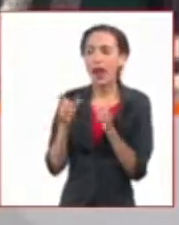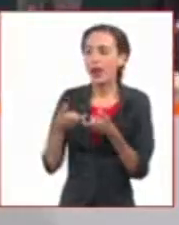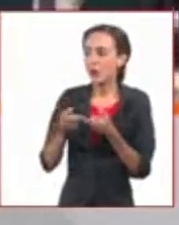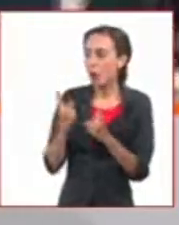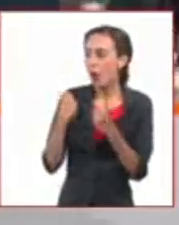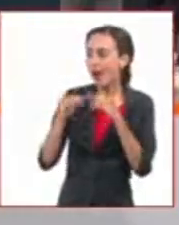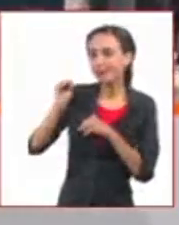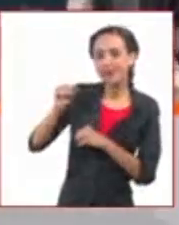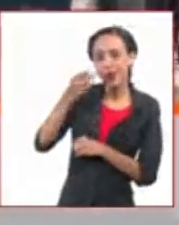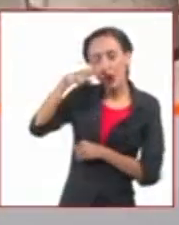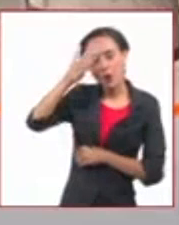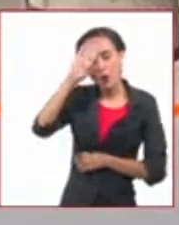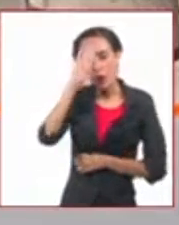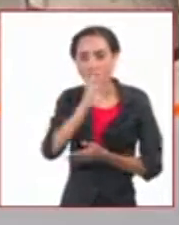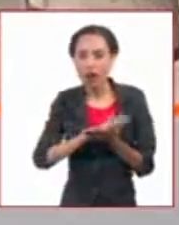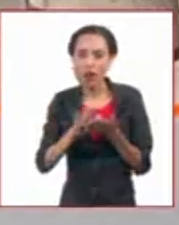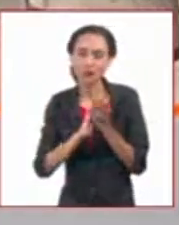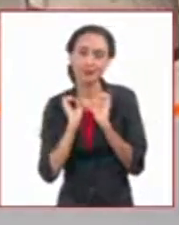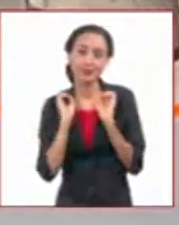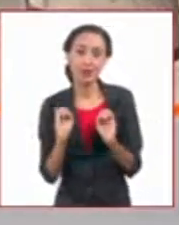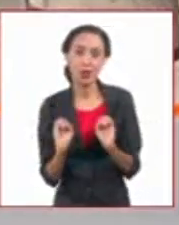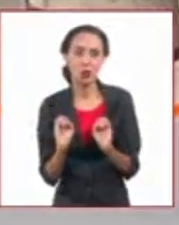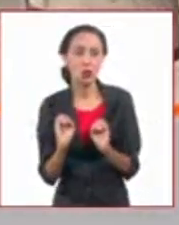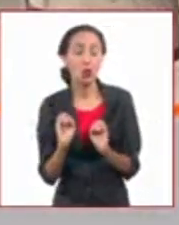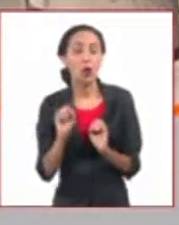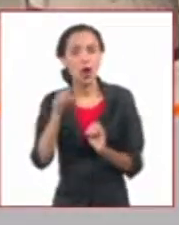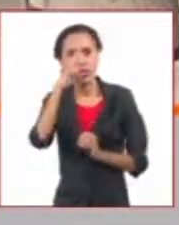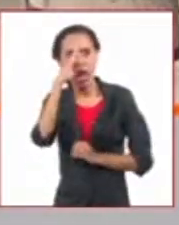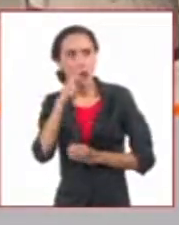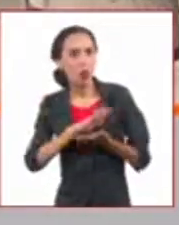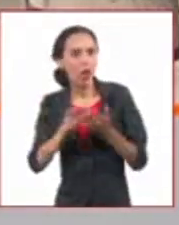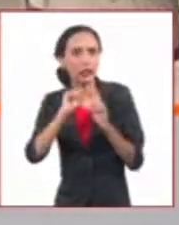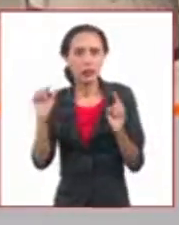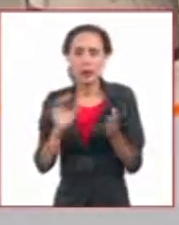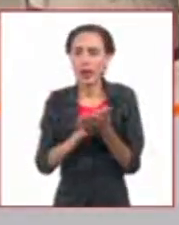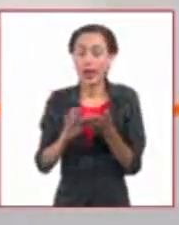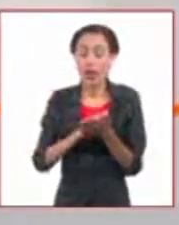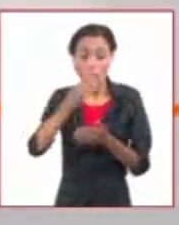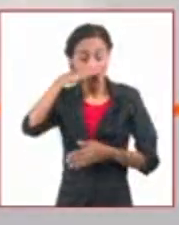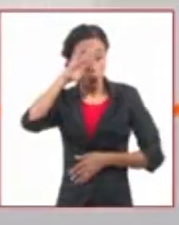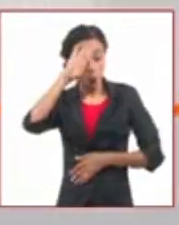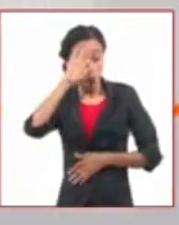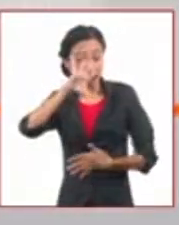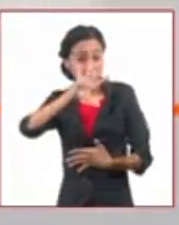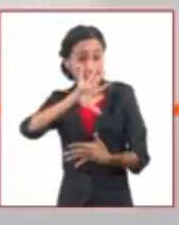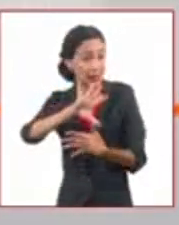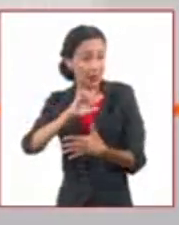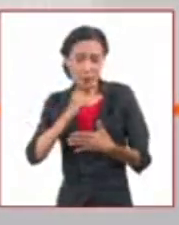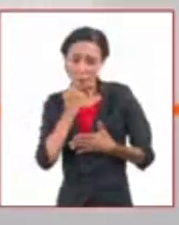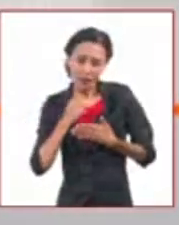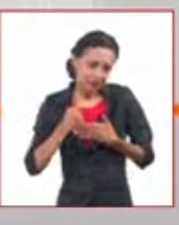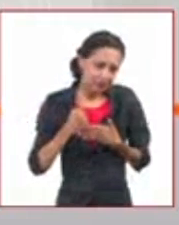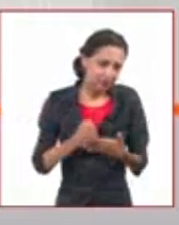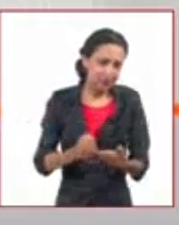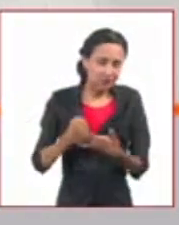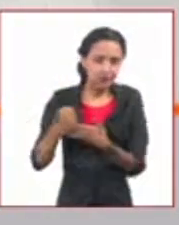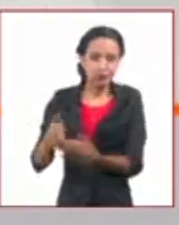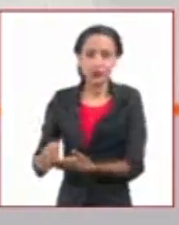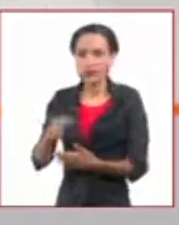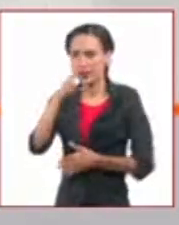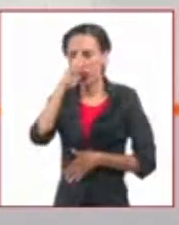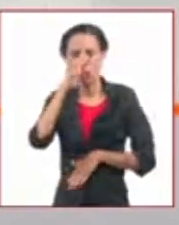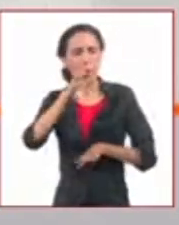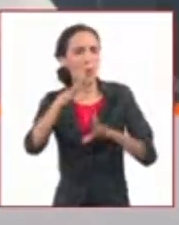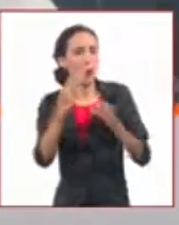el tema de la salud cuba que en este continente ha hecho más que estados unidos por la salud de la región con todos los programas de vacunación que se